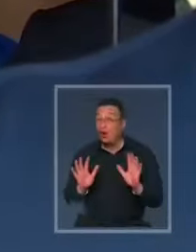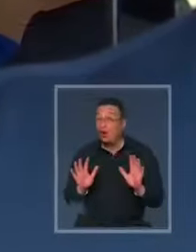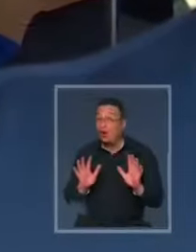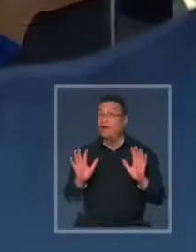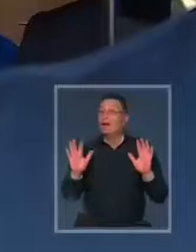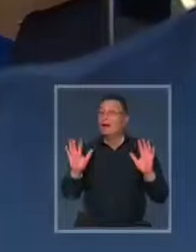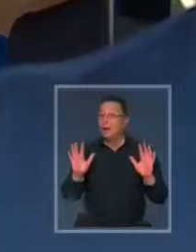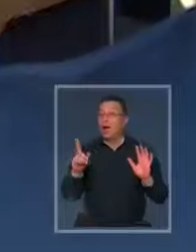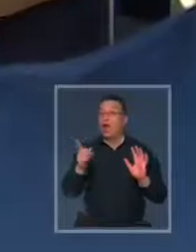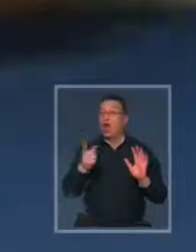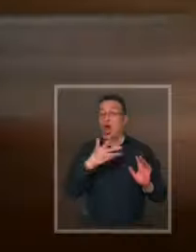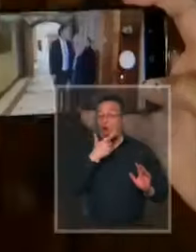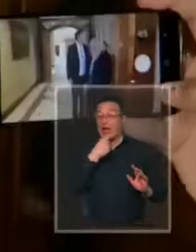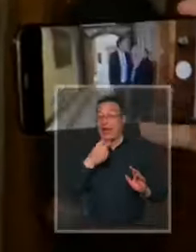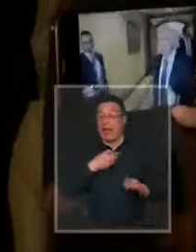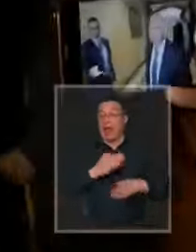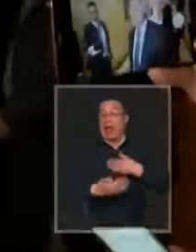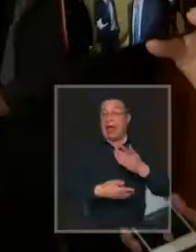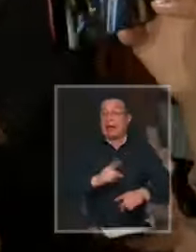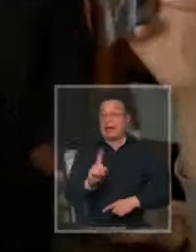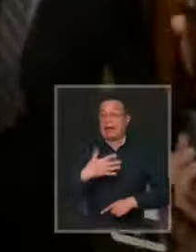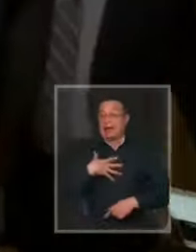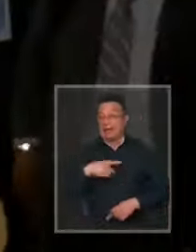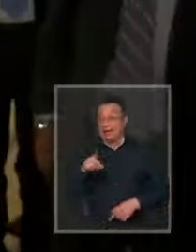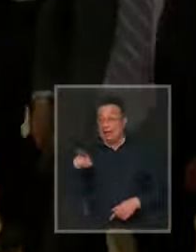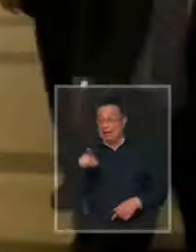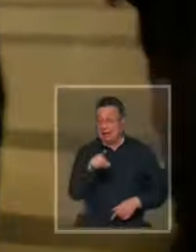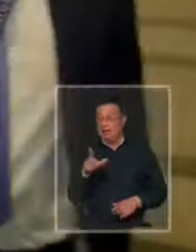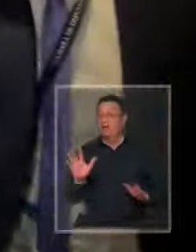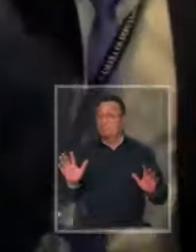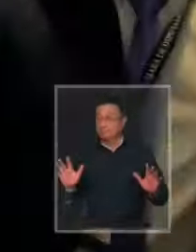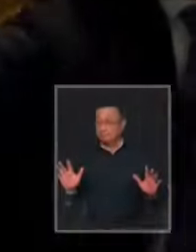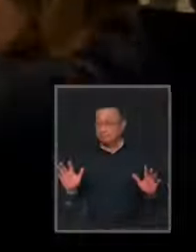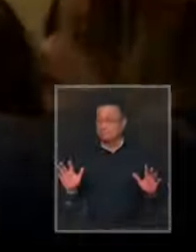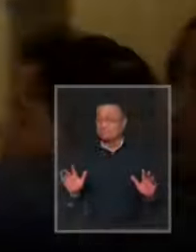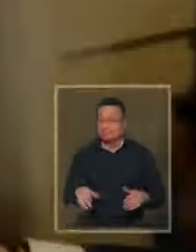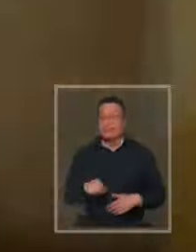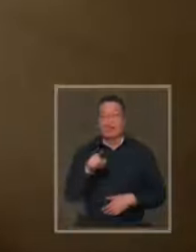no se nos quiere dejar avanzar? Por ahora se desconocen los delitos por los